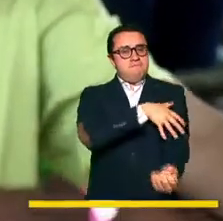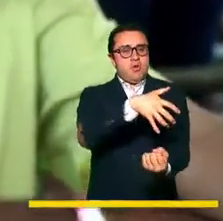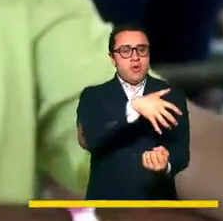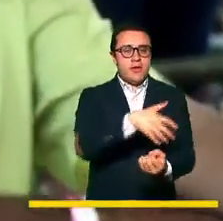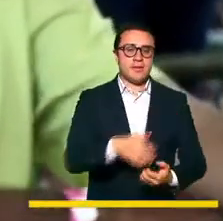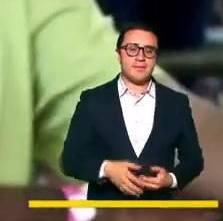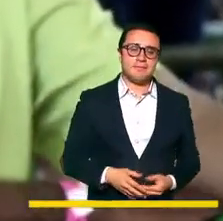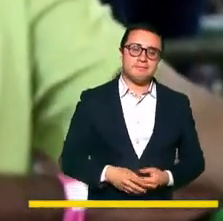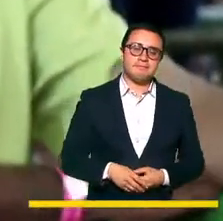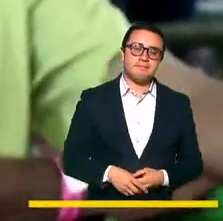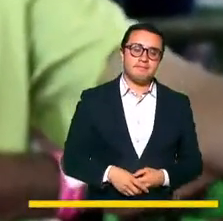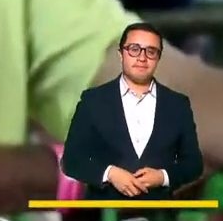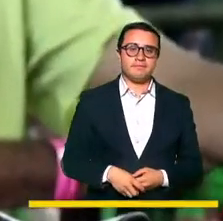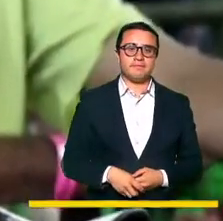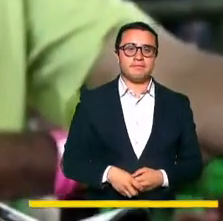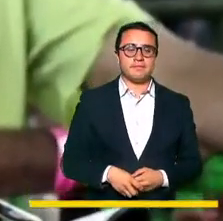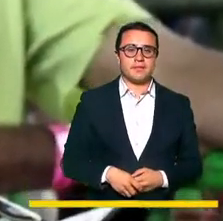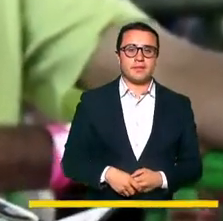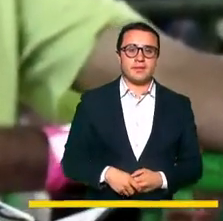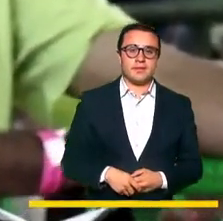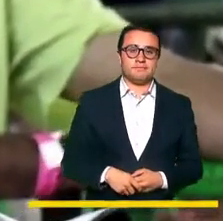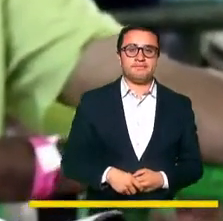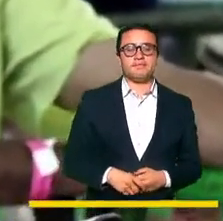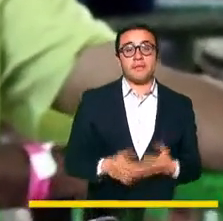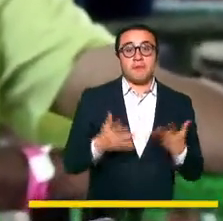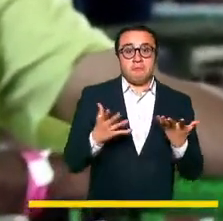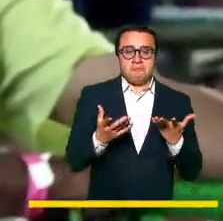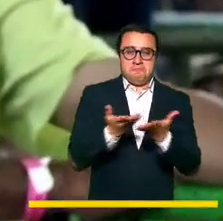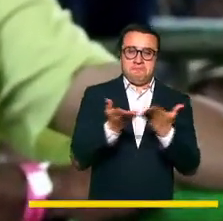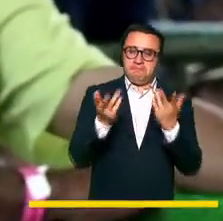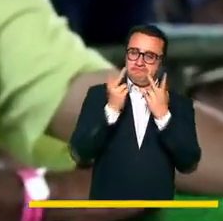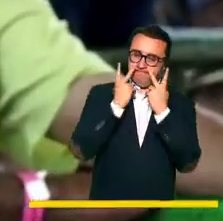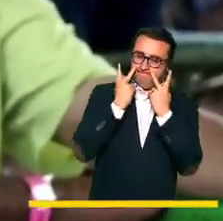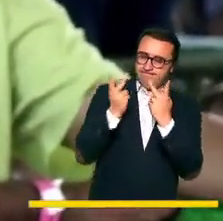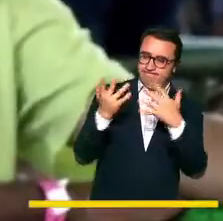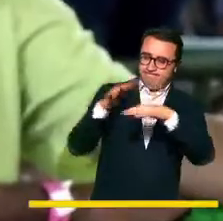Por eso un poco, mirando las redes, la prensa,